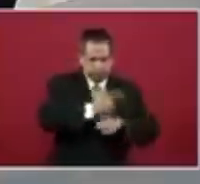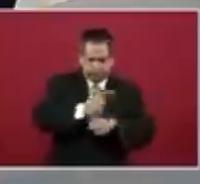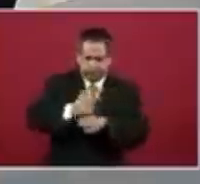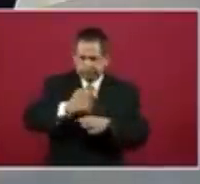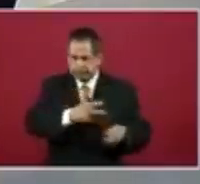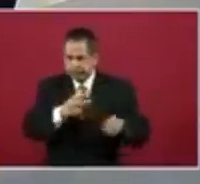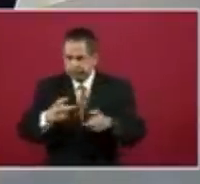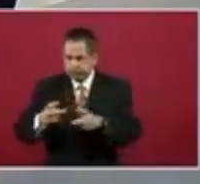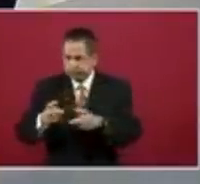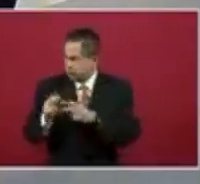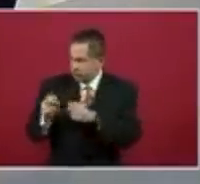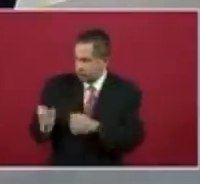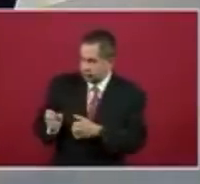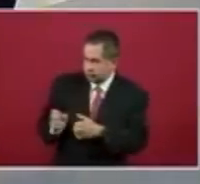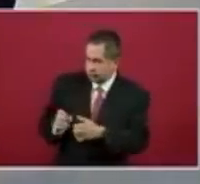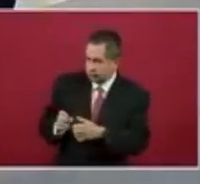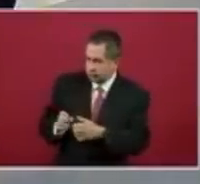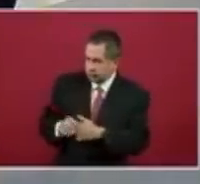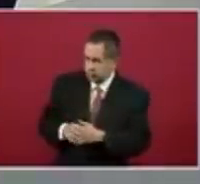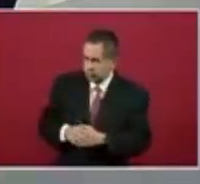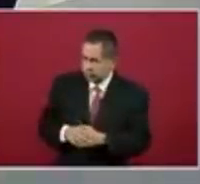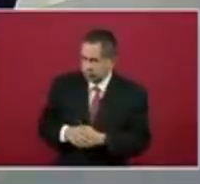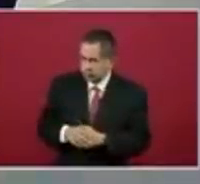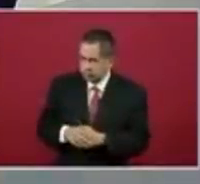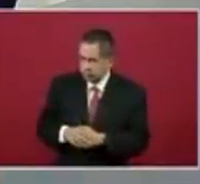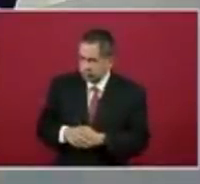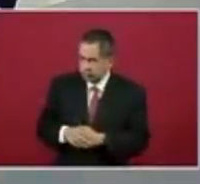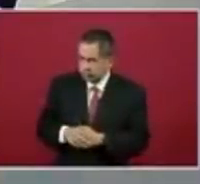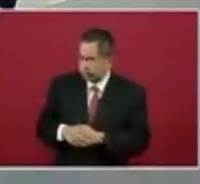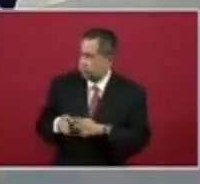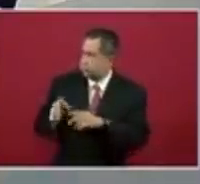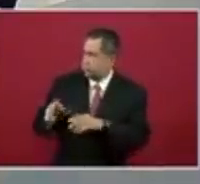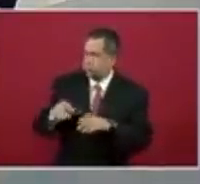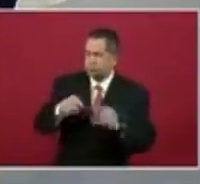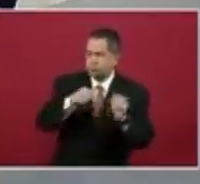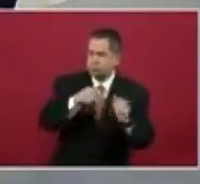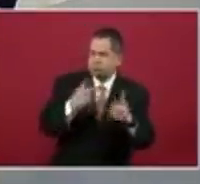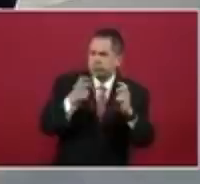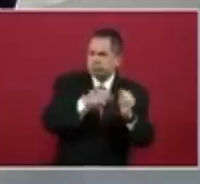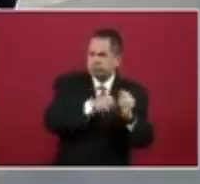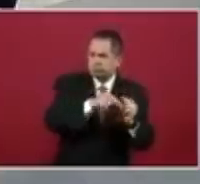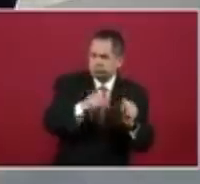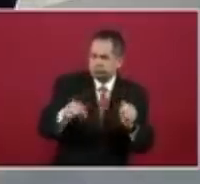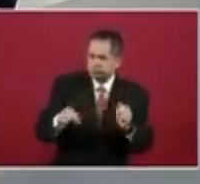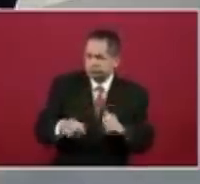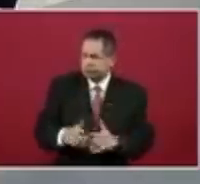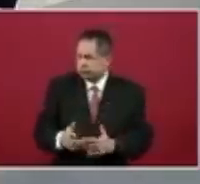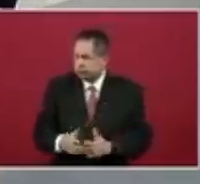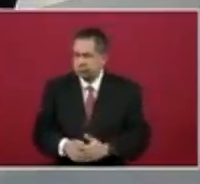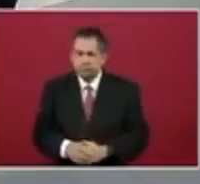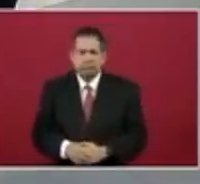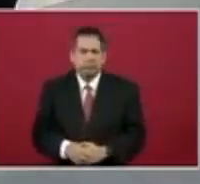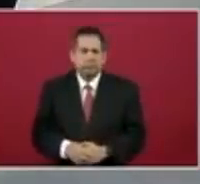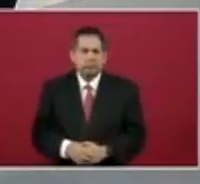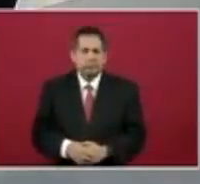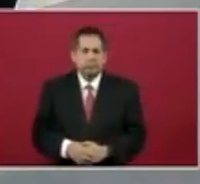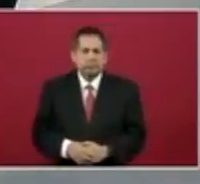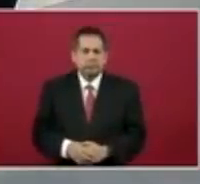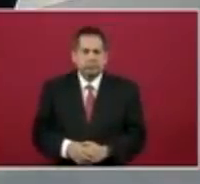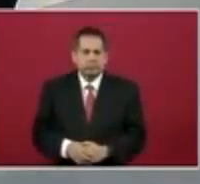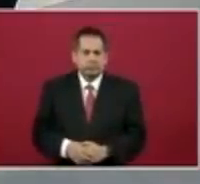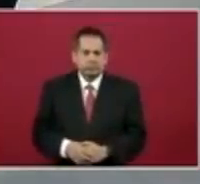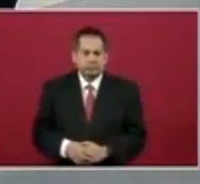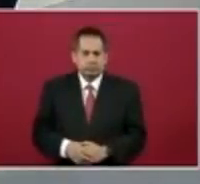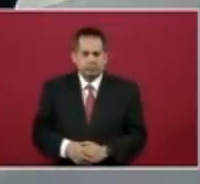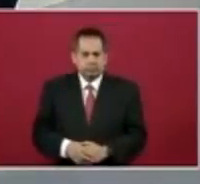¿No, no está lo de las tomas? Sí está lo de las tomas. Y agregamos, presidente, lo de